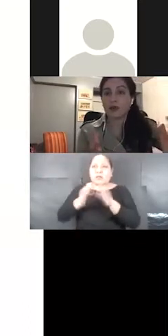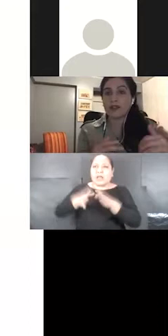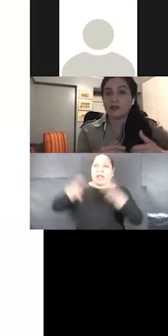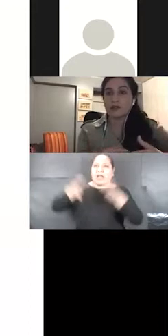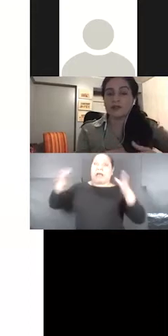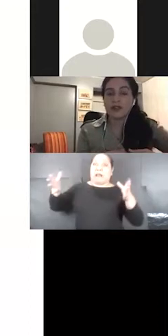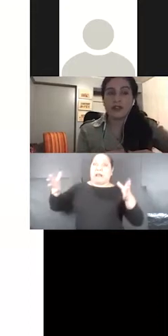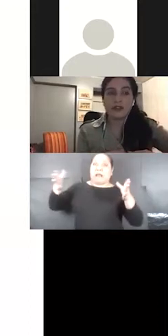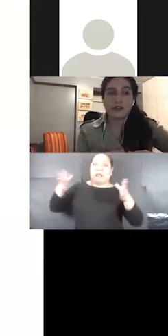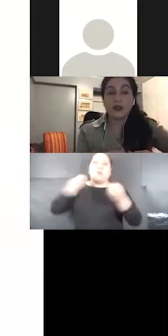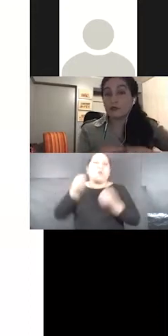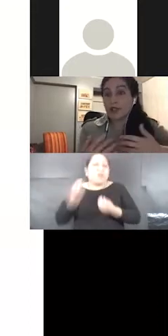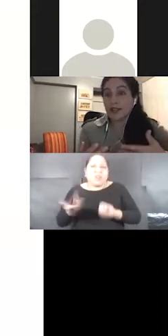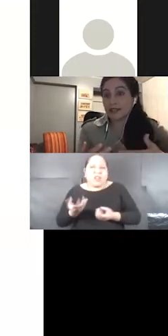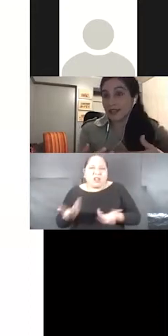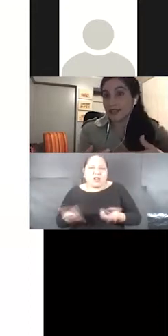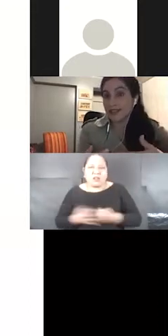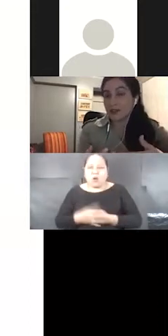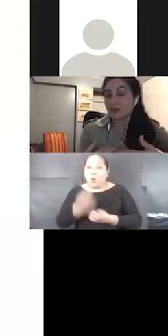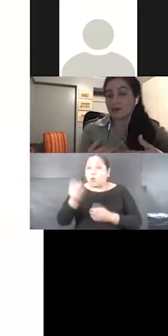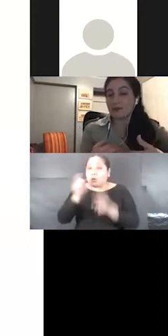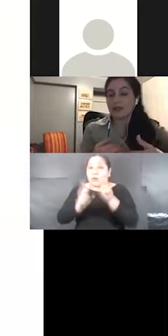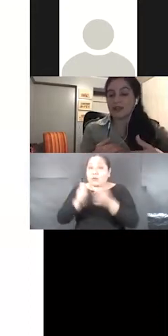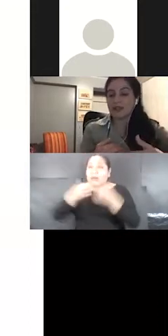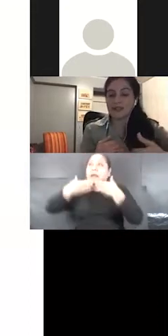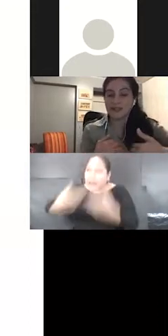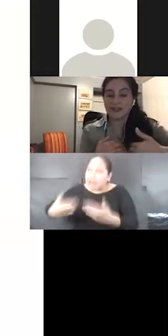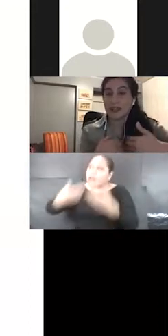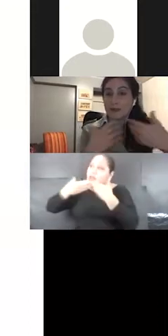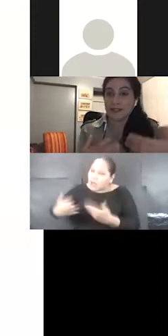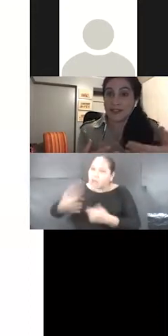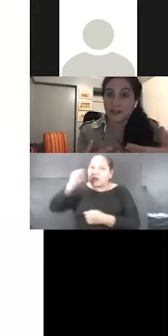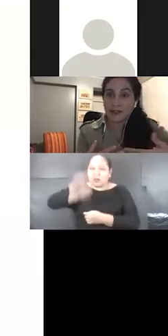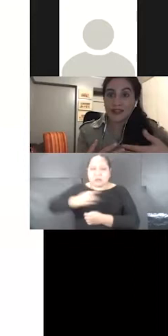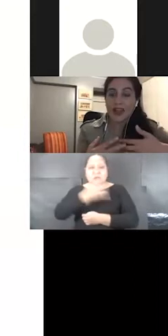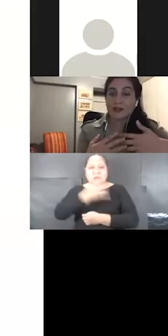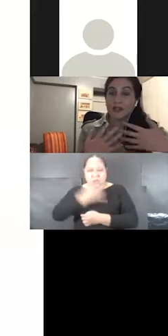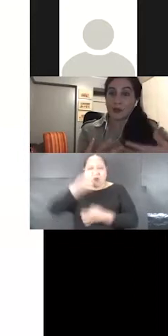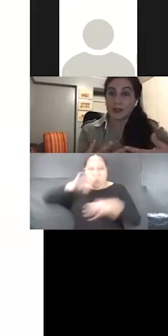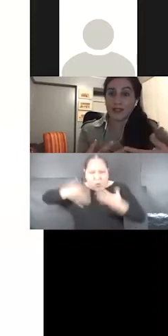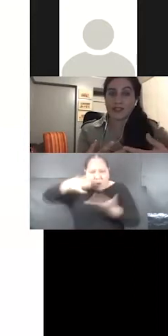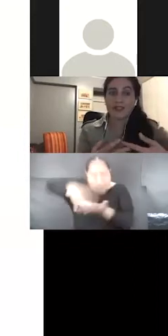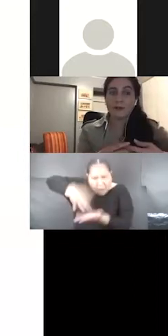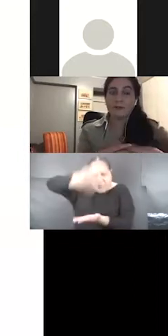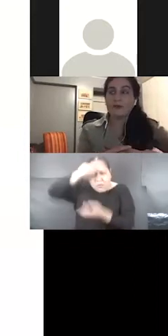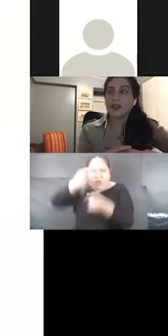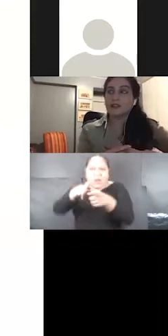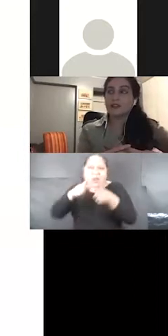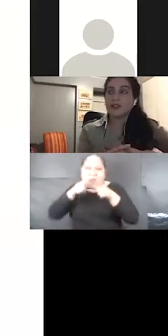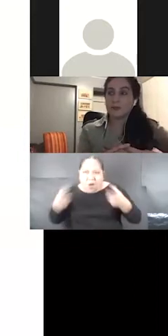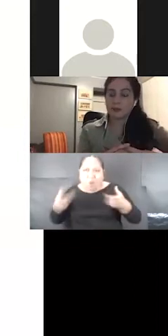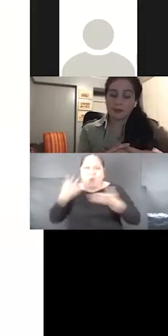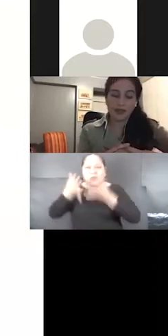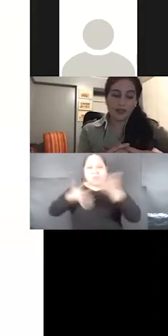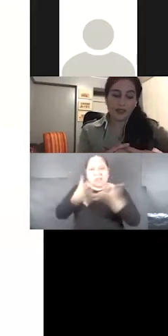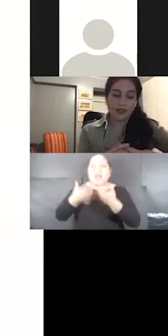algunos casos? O mucha gente agradeciéndonos también porque sienten que están aprendiendo algo de lengua de señas.